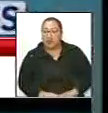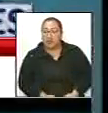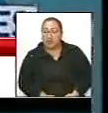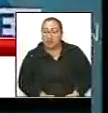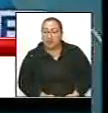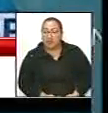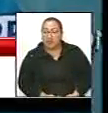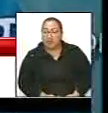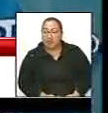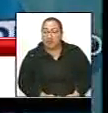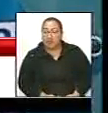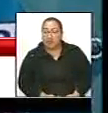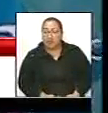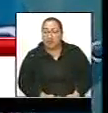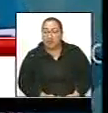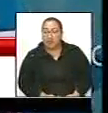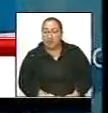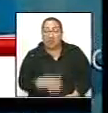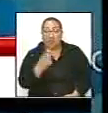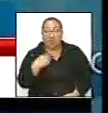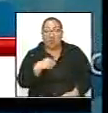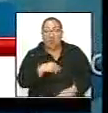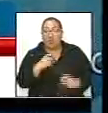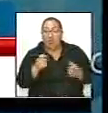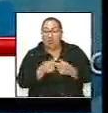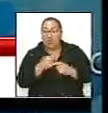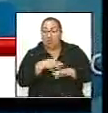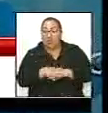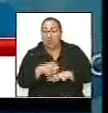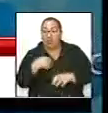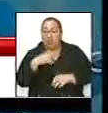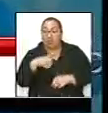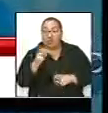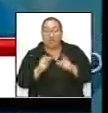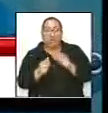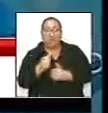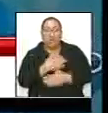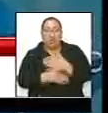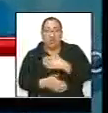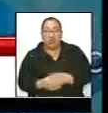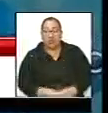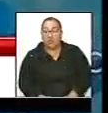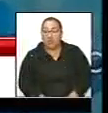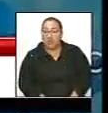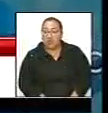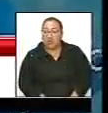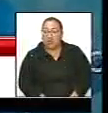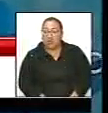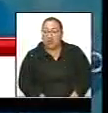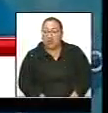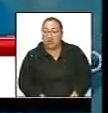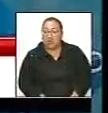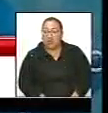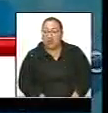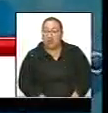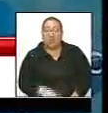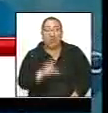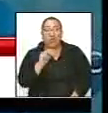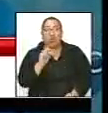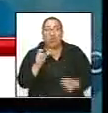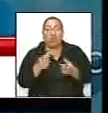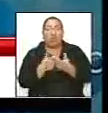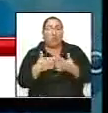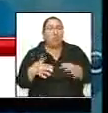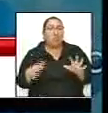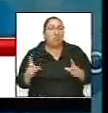para nosotros la Comisión de Inclusión Social y Personas con Discapacidad no es una comisión cualquiera, es